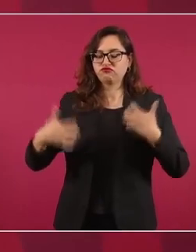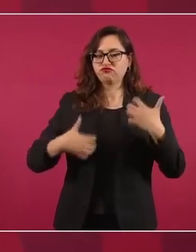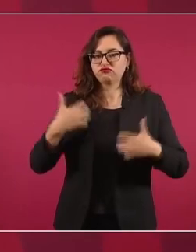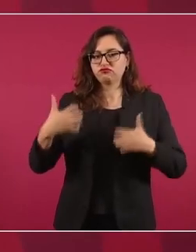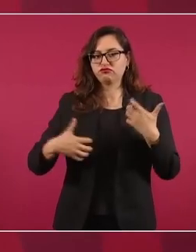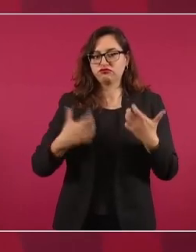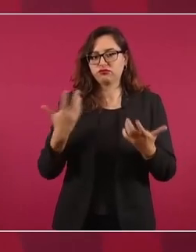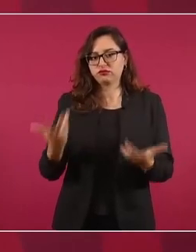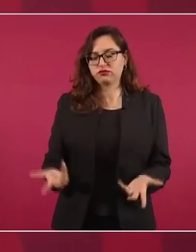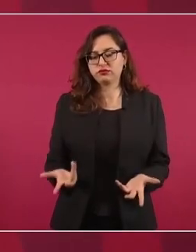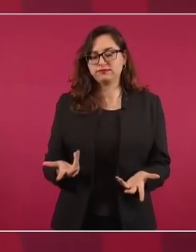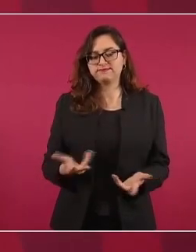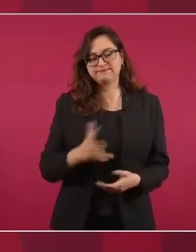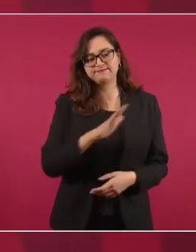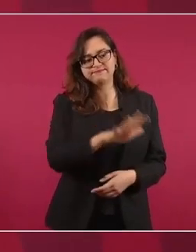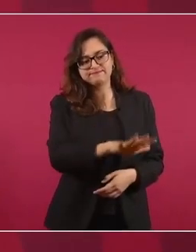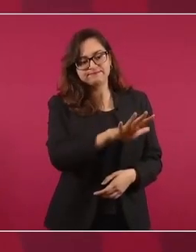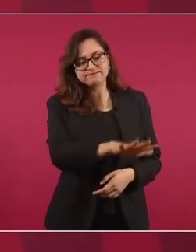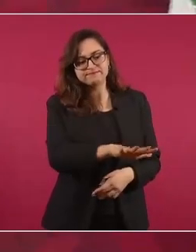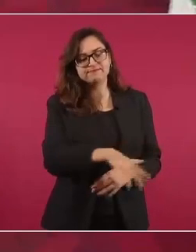y es para decirles